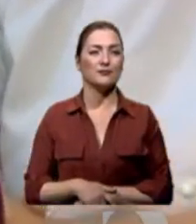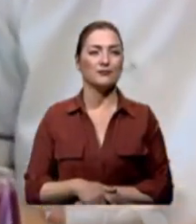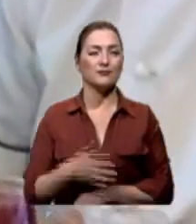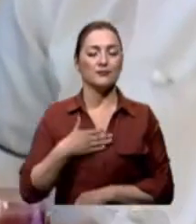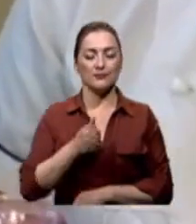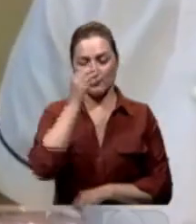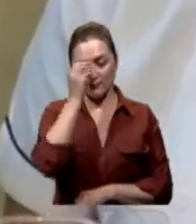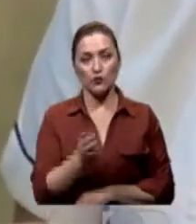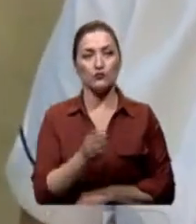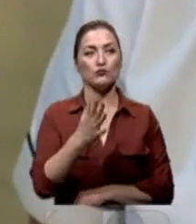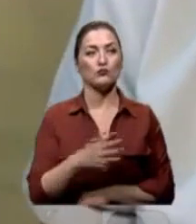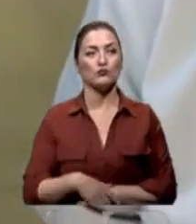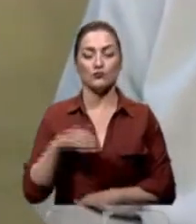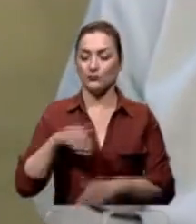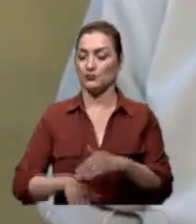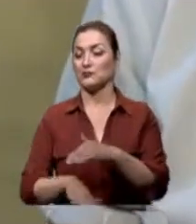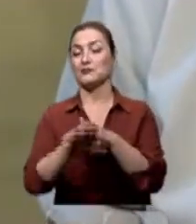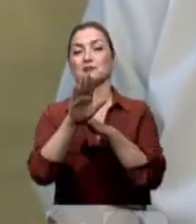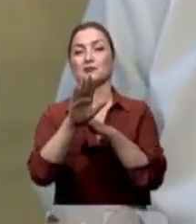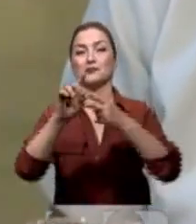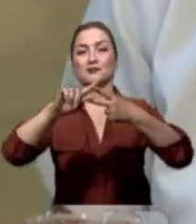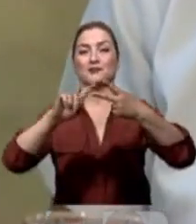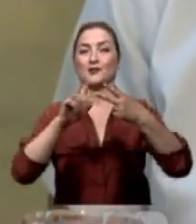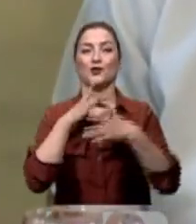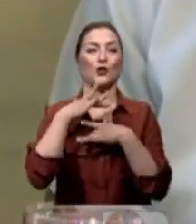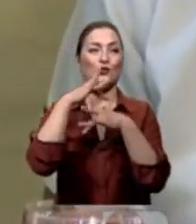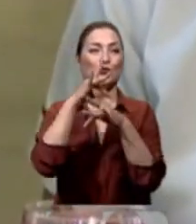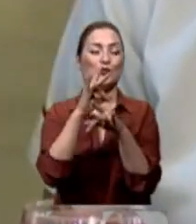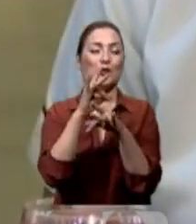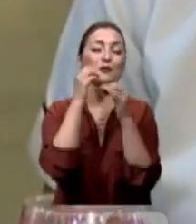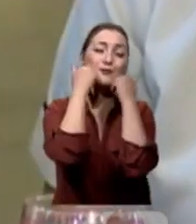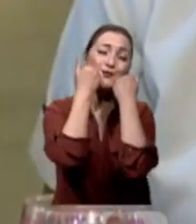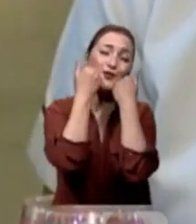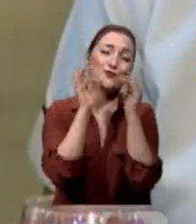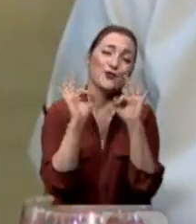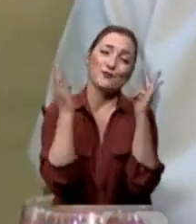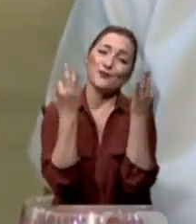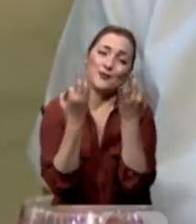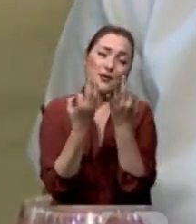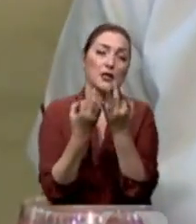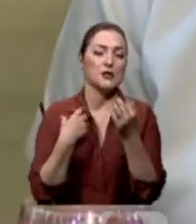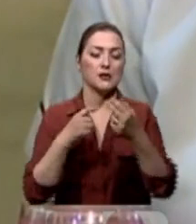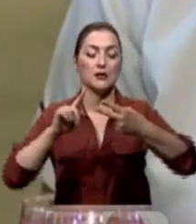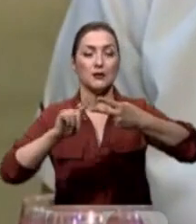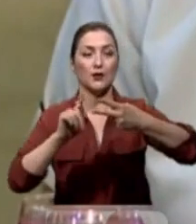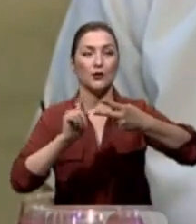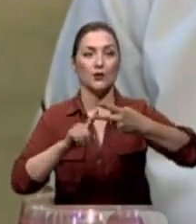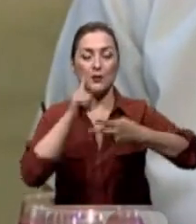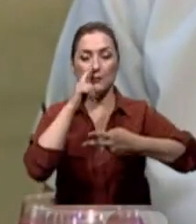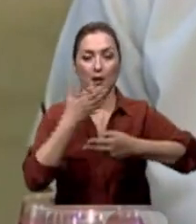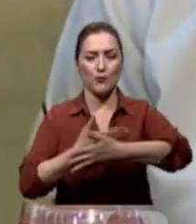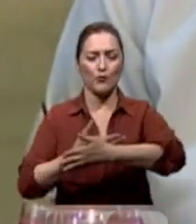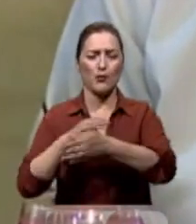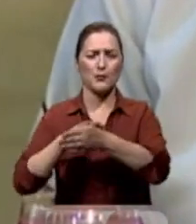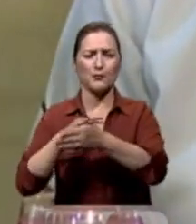días. Qué lindo, yo desde que entré aquí hay dos cosas que me gustaron. Primero, el calor familiar, ¿no es cierto, hogareño? Y segundo, vi unas guaguas por ahí